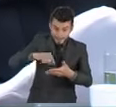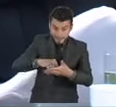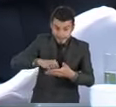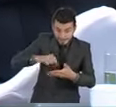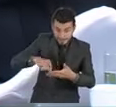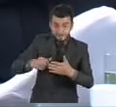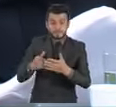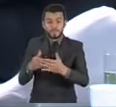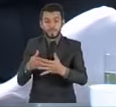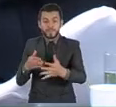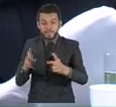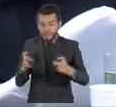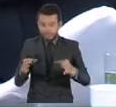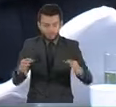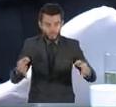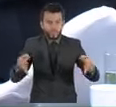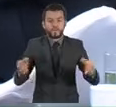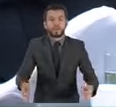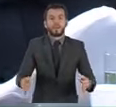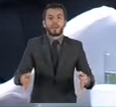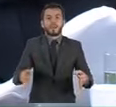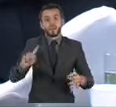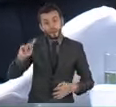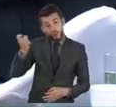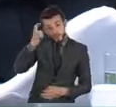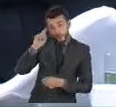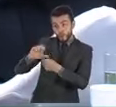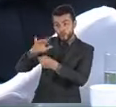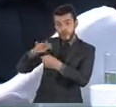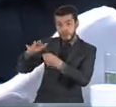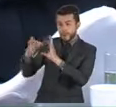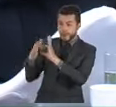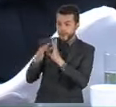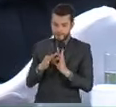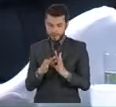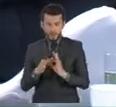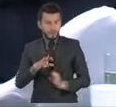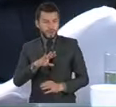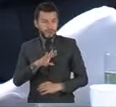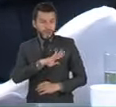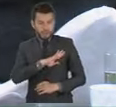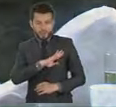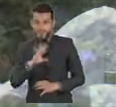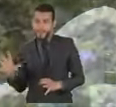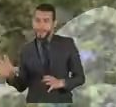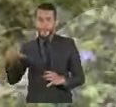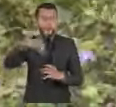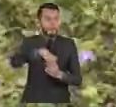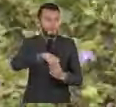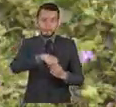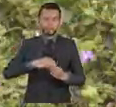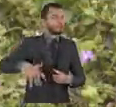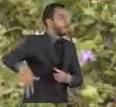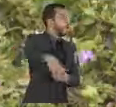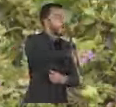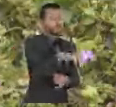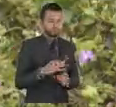la vinculación de la Gobernación de Cundinamarca y de la Alcaldía Mayor de Bogotá a la región metropolitana, y empezamos.